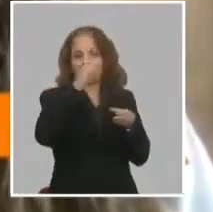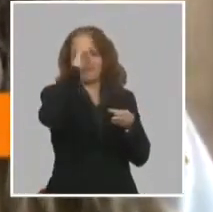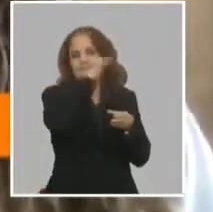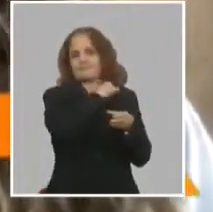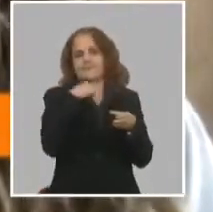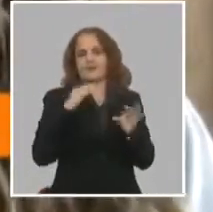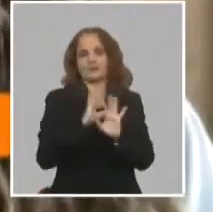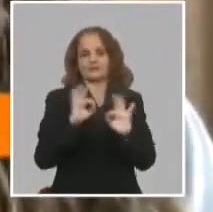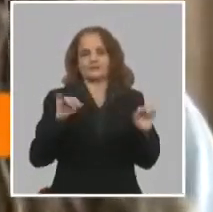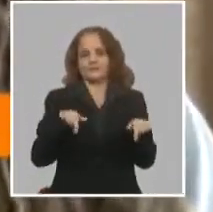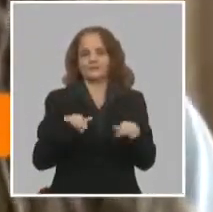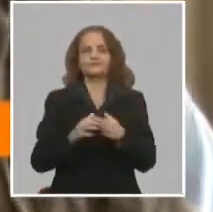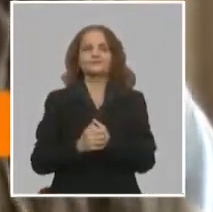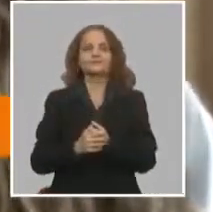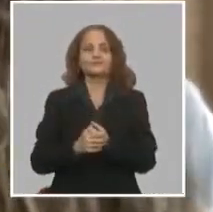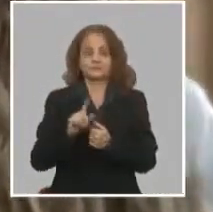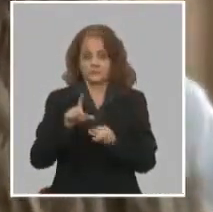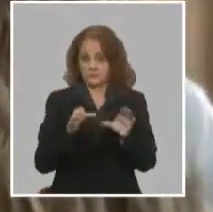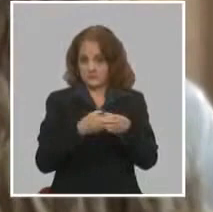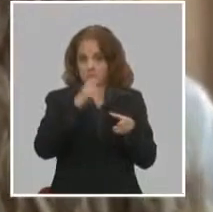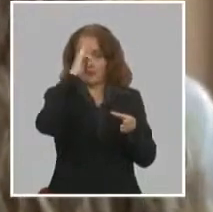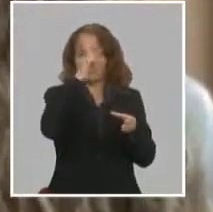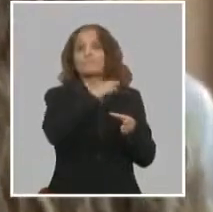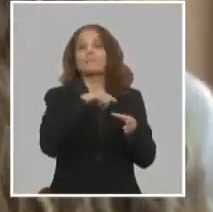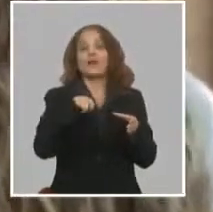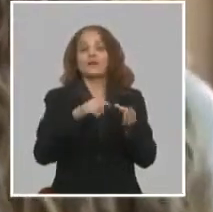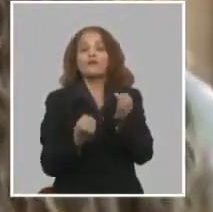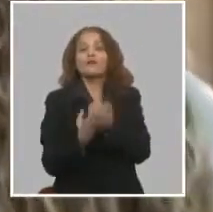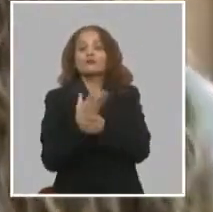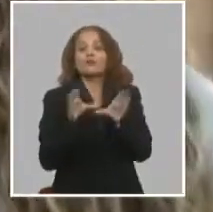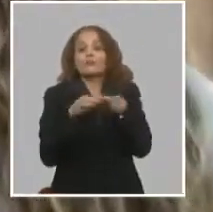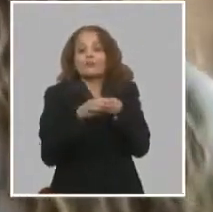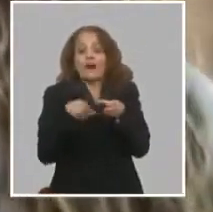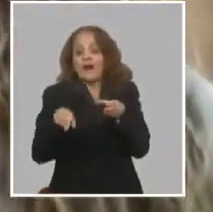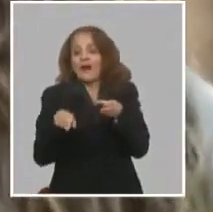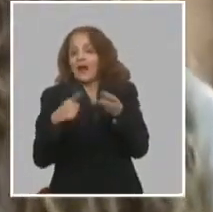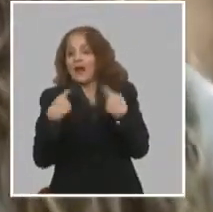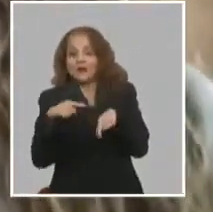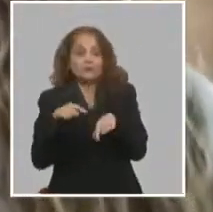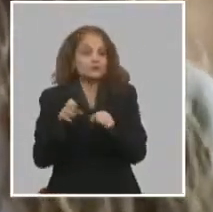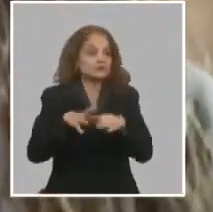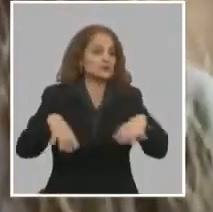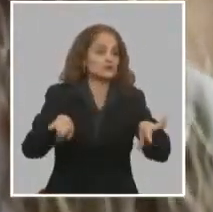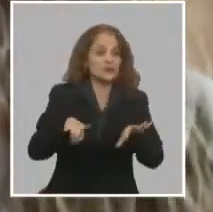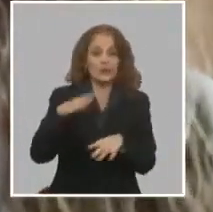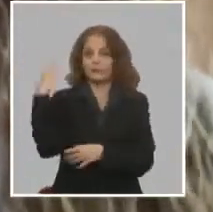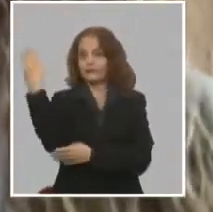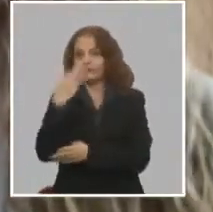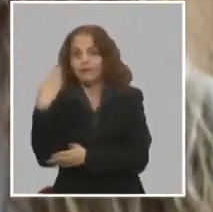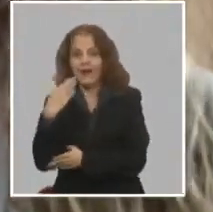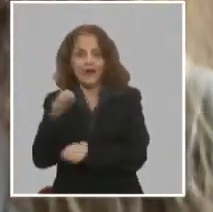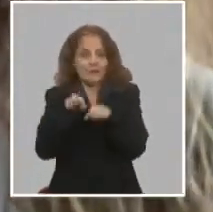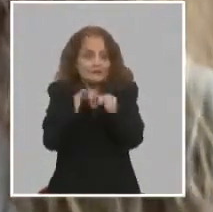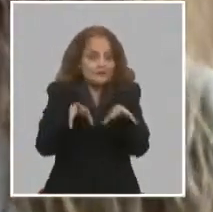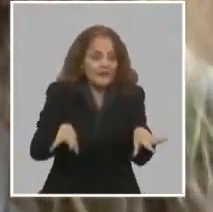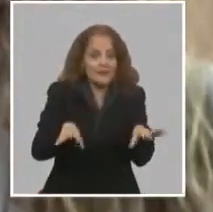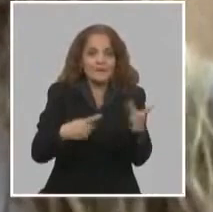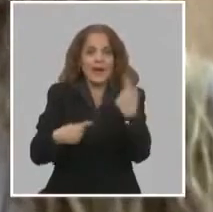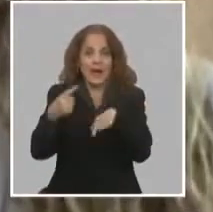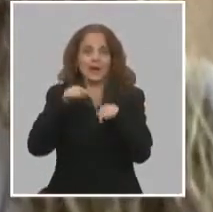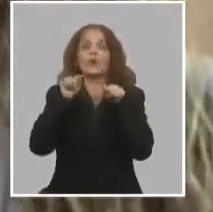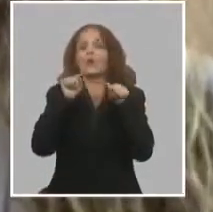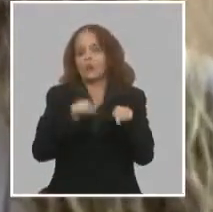Henry Reef. Brigada Henry Reef que se constituía para un momento excepcional, situaciones de desastre, de grandes epidemias.